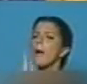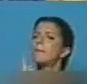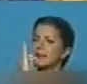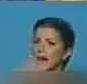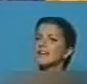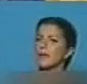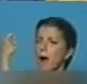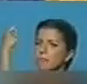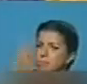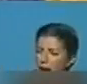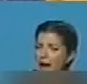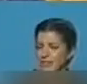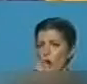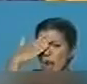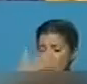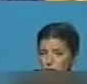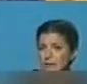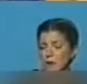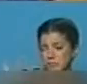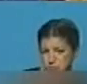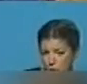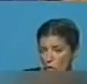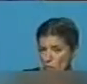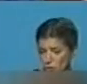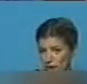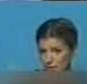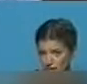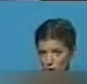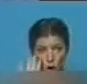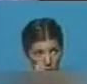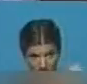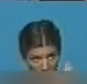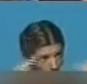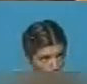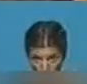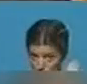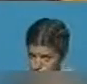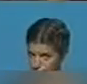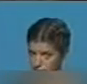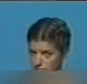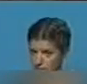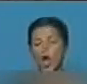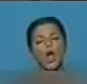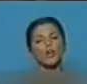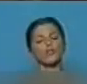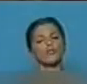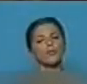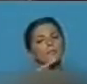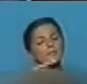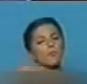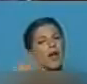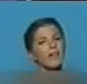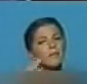iban a pagar hasta con la última gota de sangre como implica este acuerdo entreguista? Nosotros, al revés, sostenemos que se debe hacer